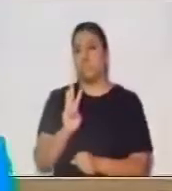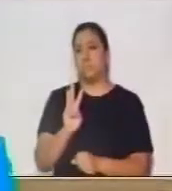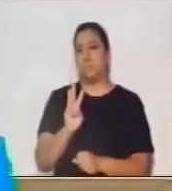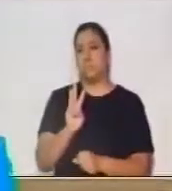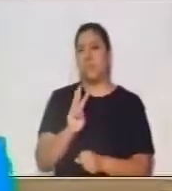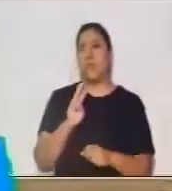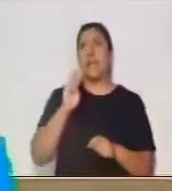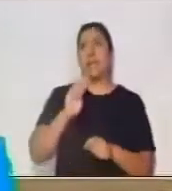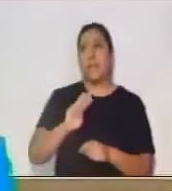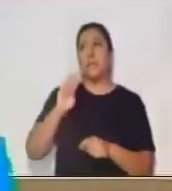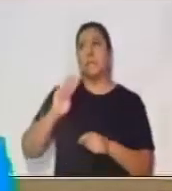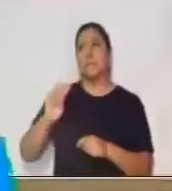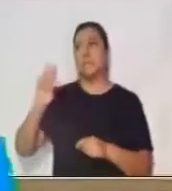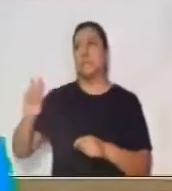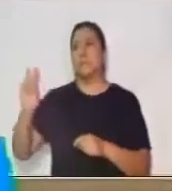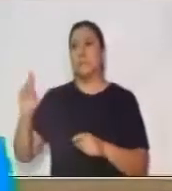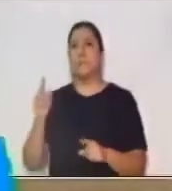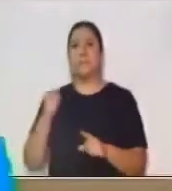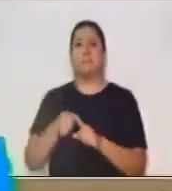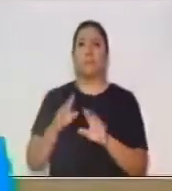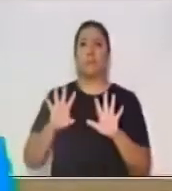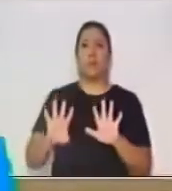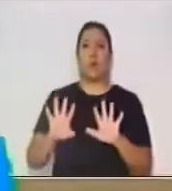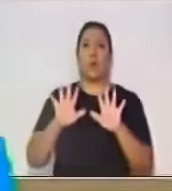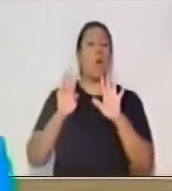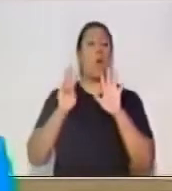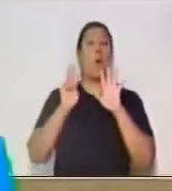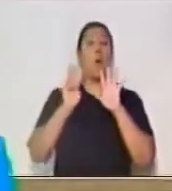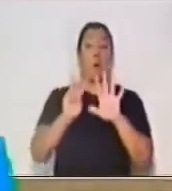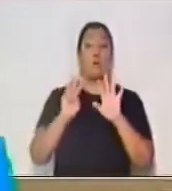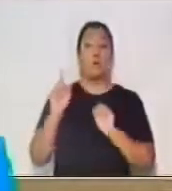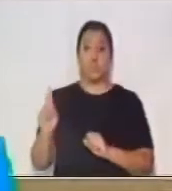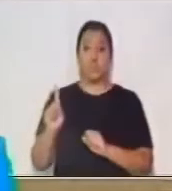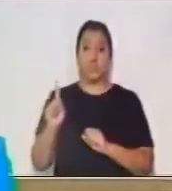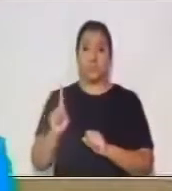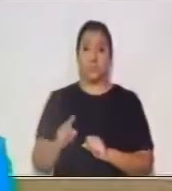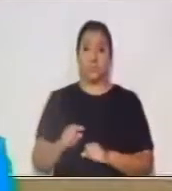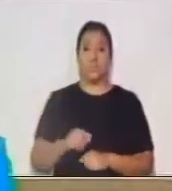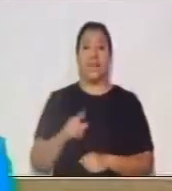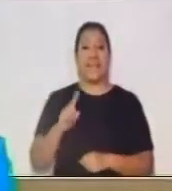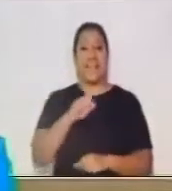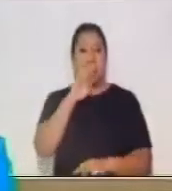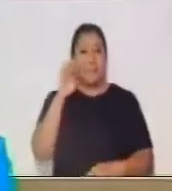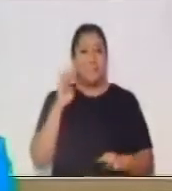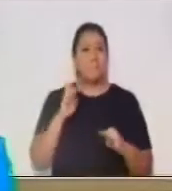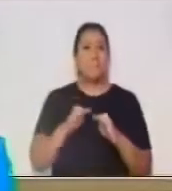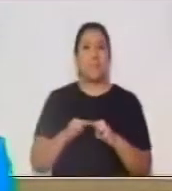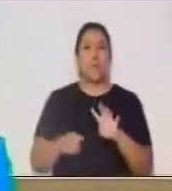Gallina de patio, en toditos sus tantos más grandes. Nuevo consomé de gallina criolla de Mahler. Nuevo consomé de gallina criolla de Mahler.